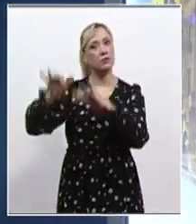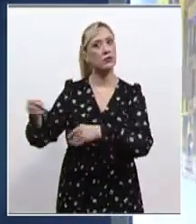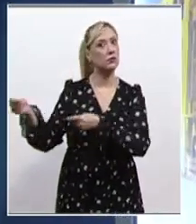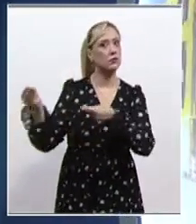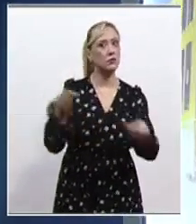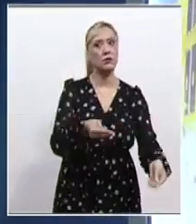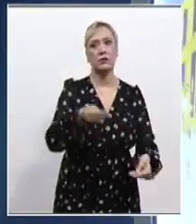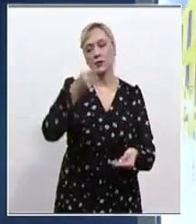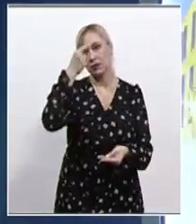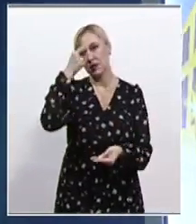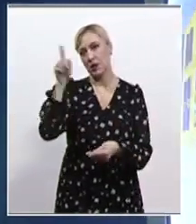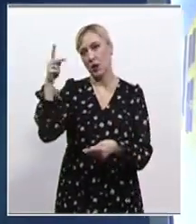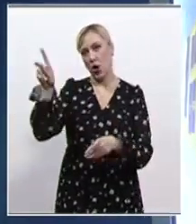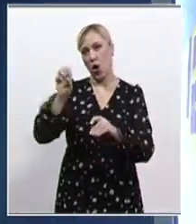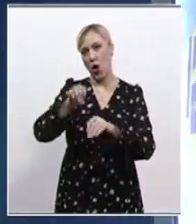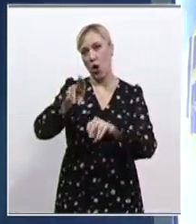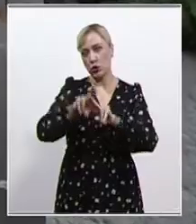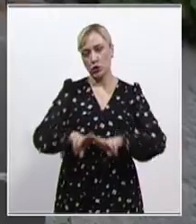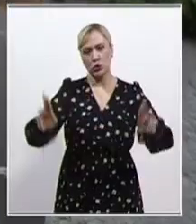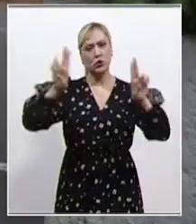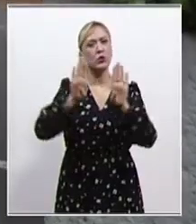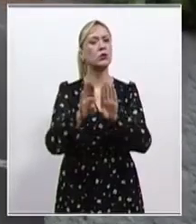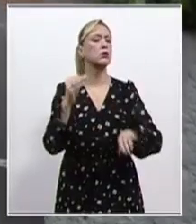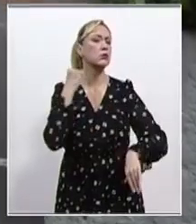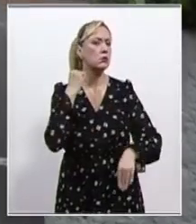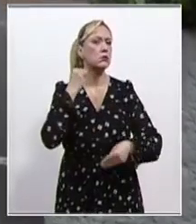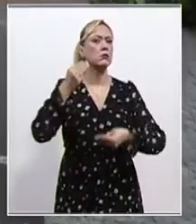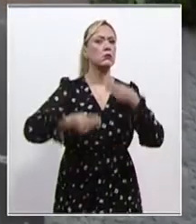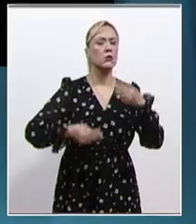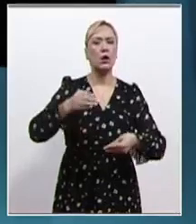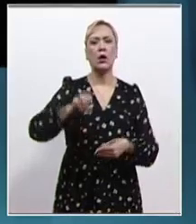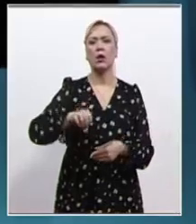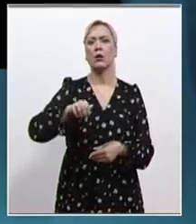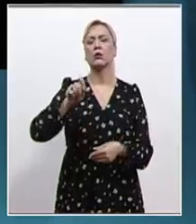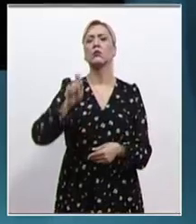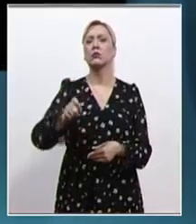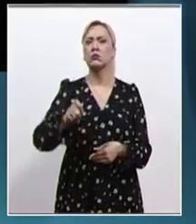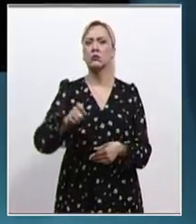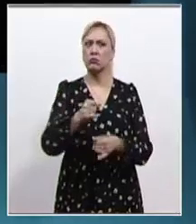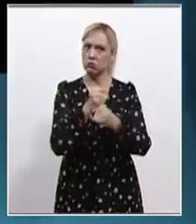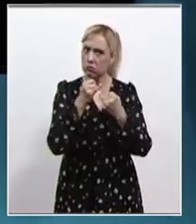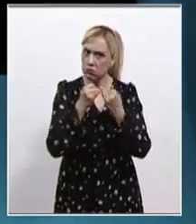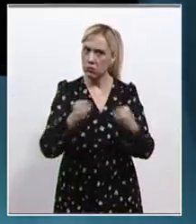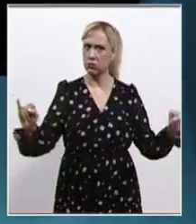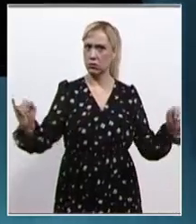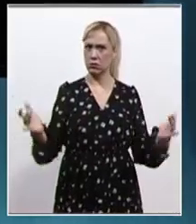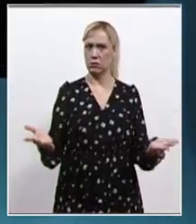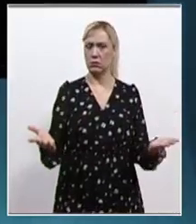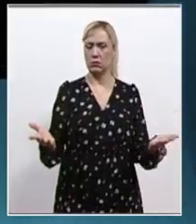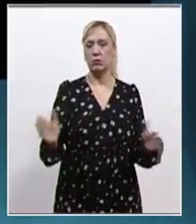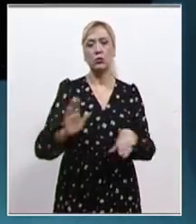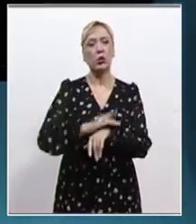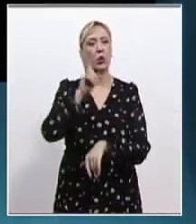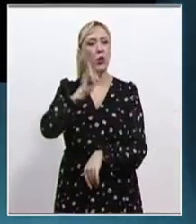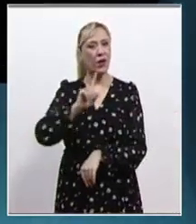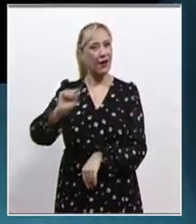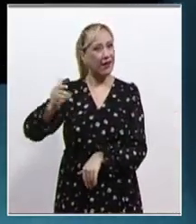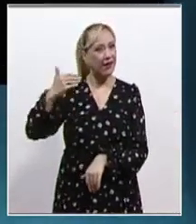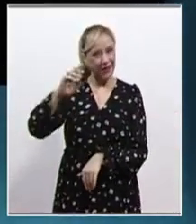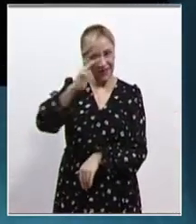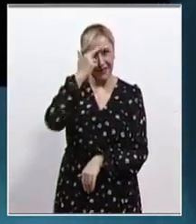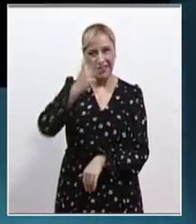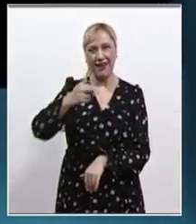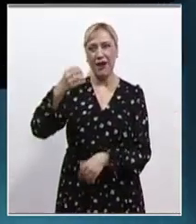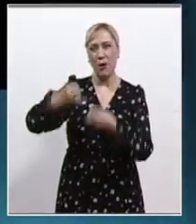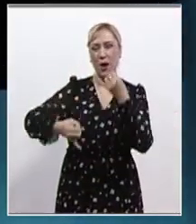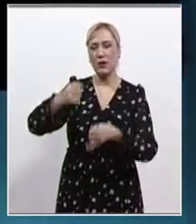de los Magistrados y Abogados de Naciones Unidas sobre el caso de la jueza Angélica Sánchez Hernández, procesada por delitos contra